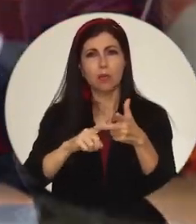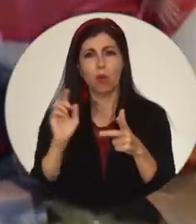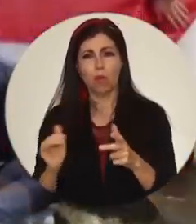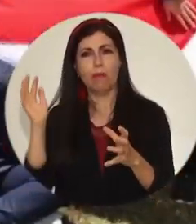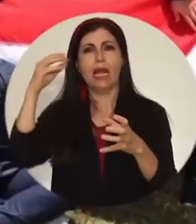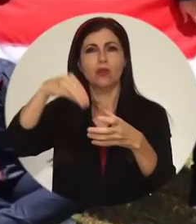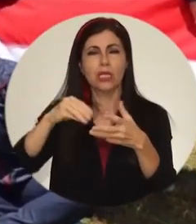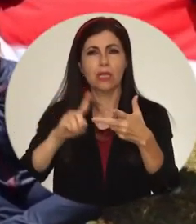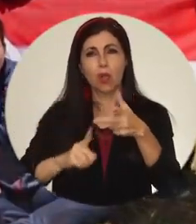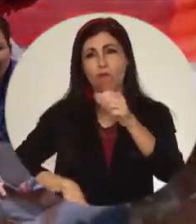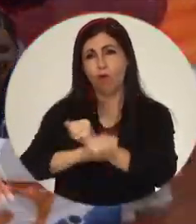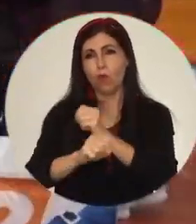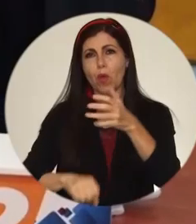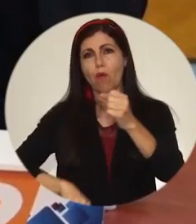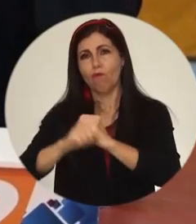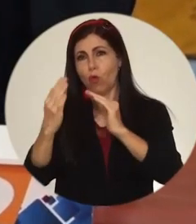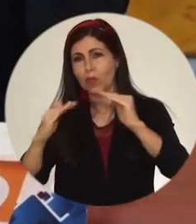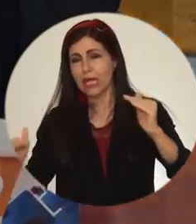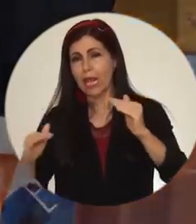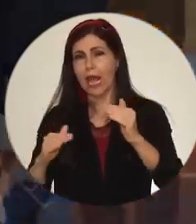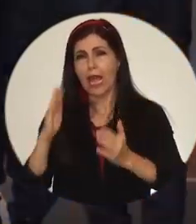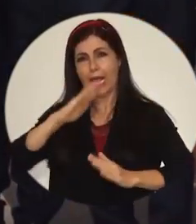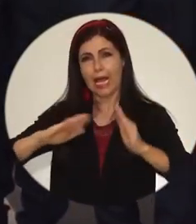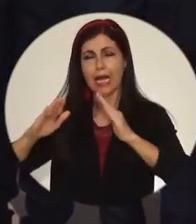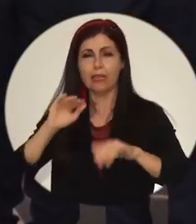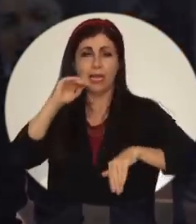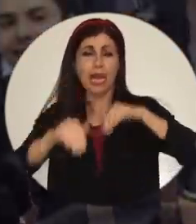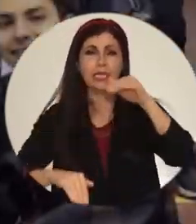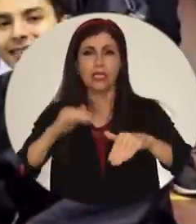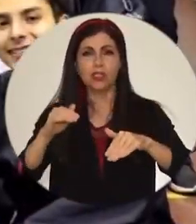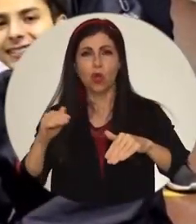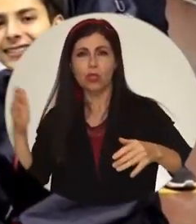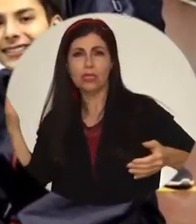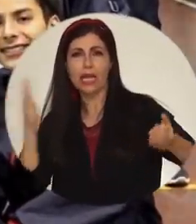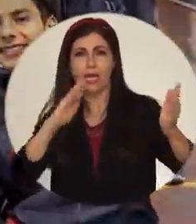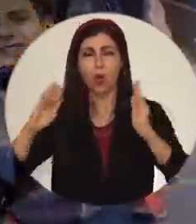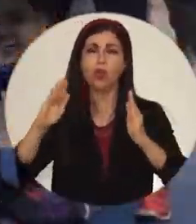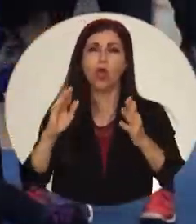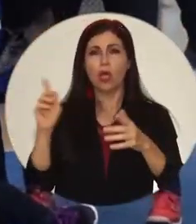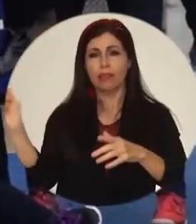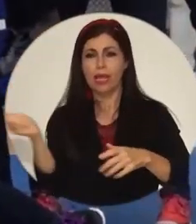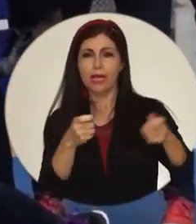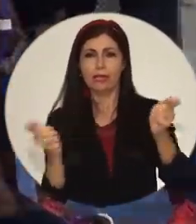fútbol, fútbol sala, karate, natación, taekwondo, tenis de mesa y voleibol.